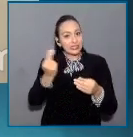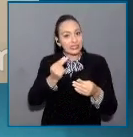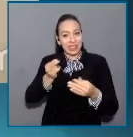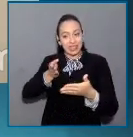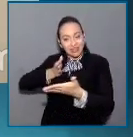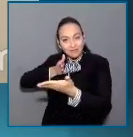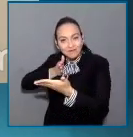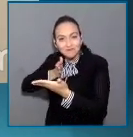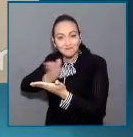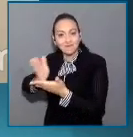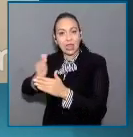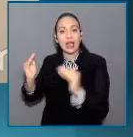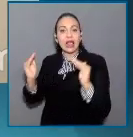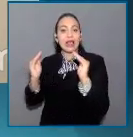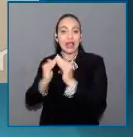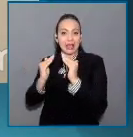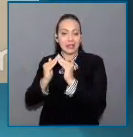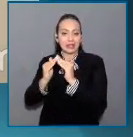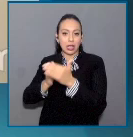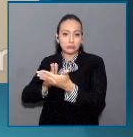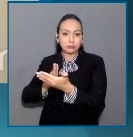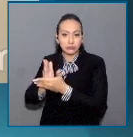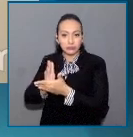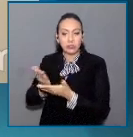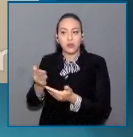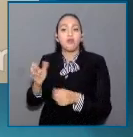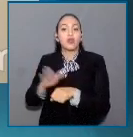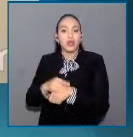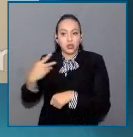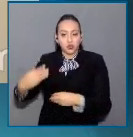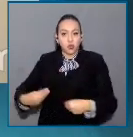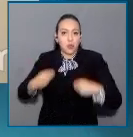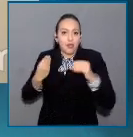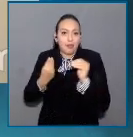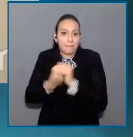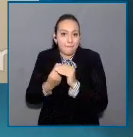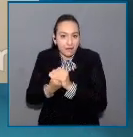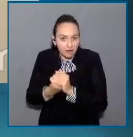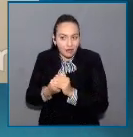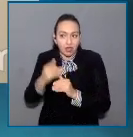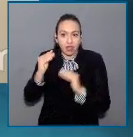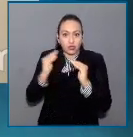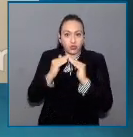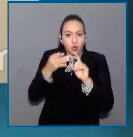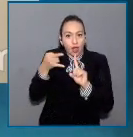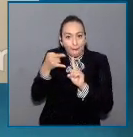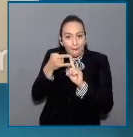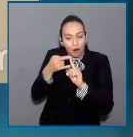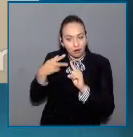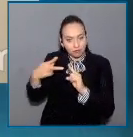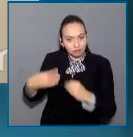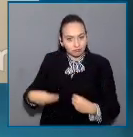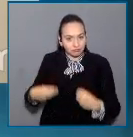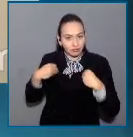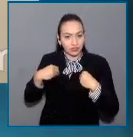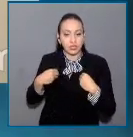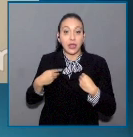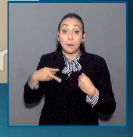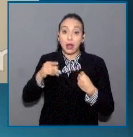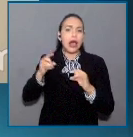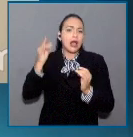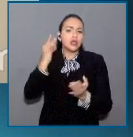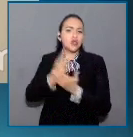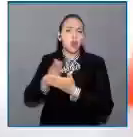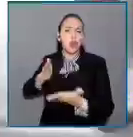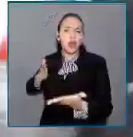derecho de una persona a la vida privada, a la intimidad o al domicilio. No con cualquier cosa. No se